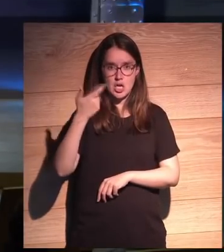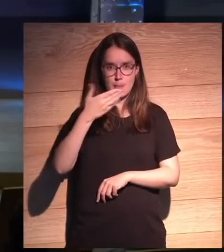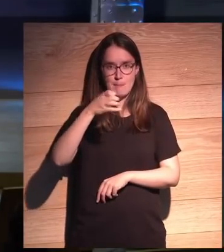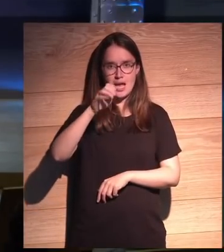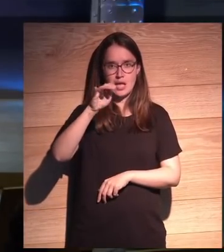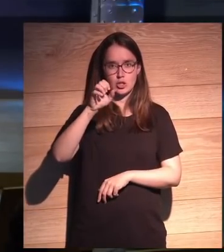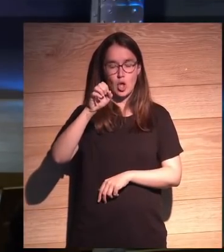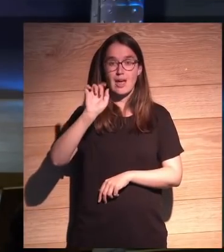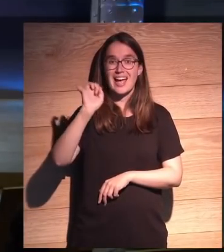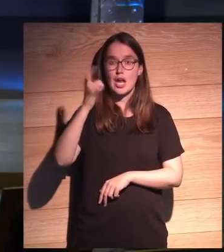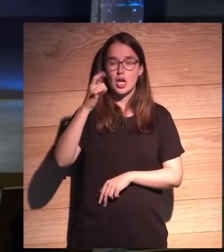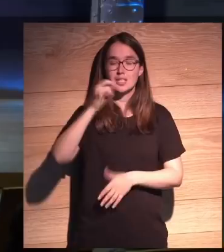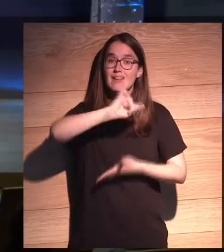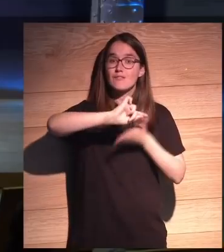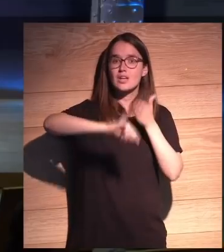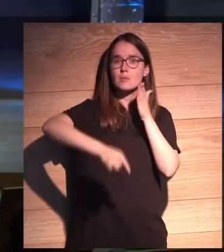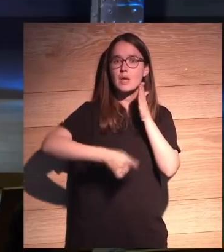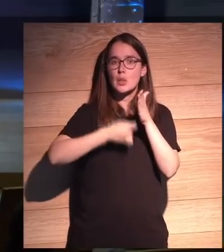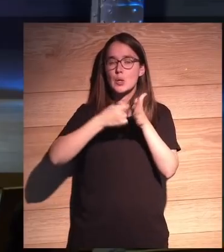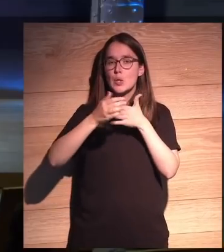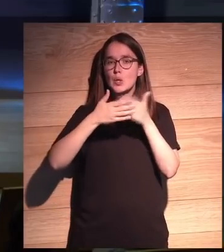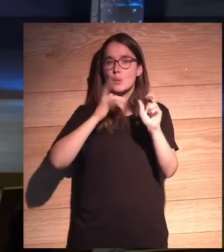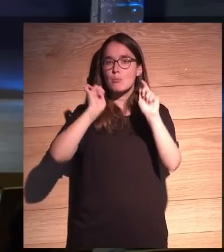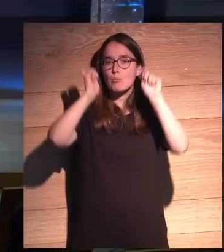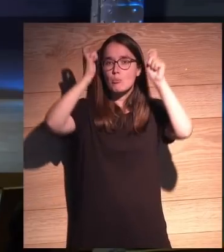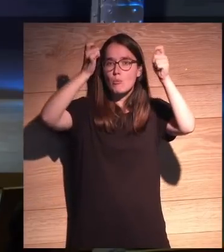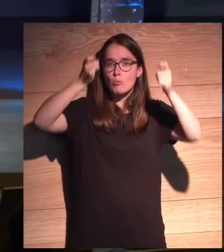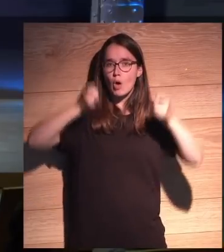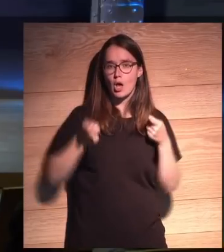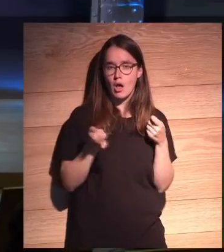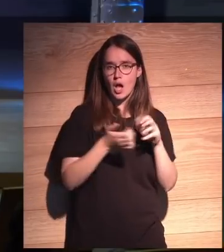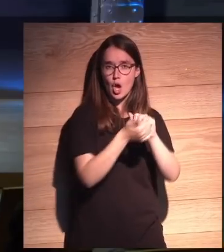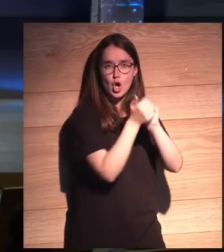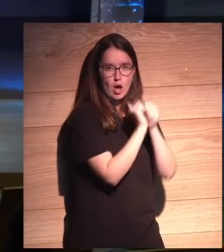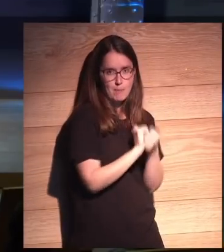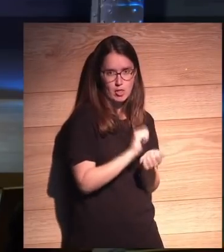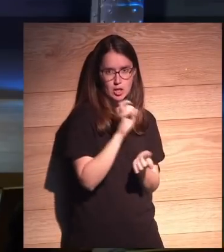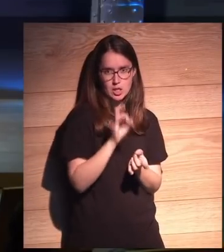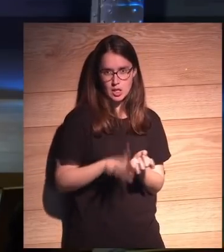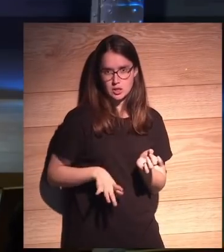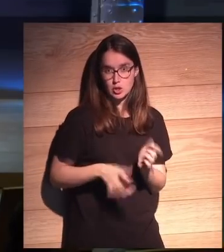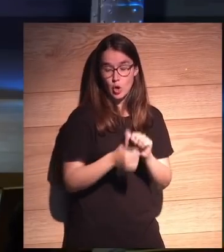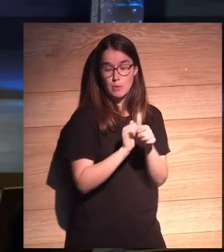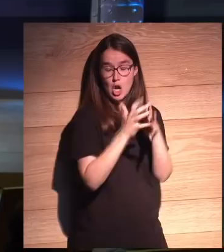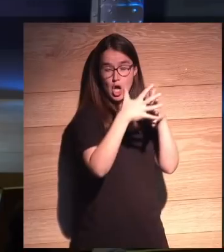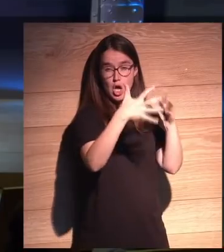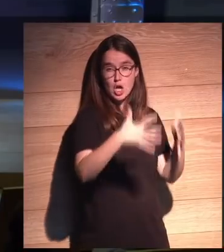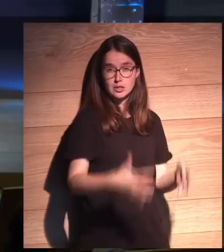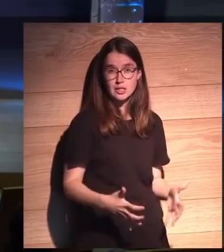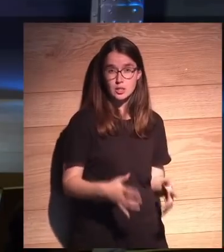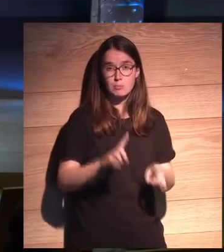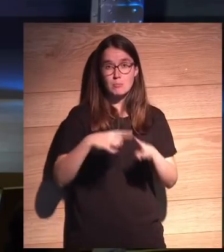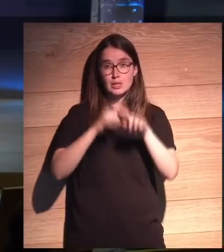de Gerona, y que está firmado por un monje que fue el copista, quien copió los textos, y